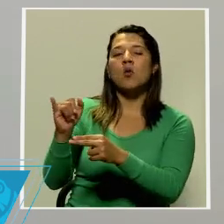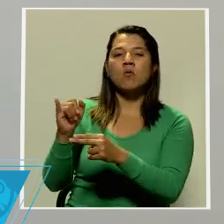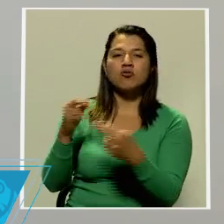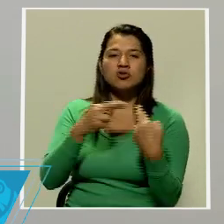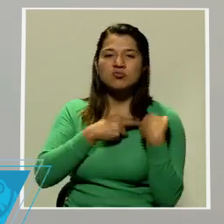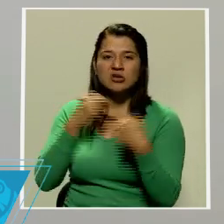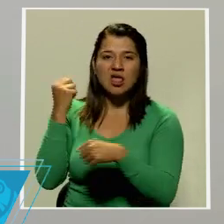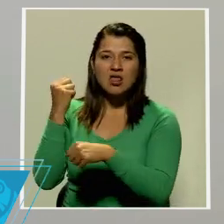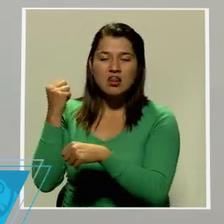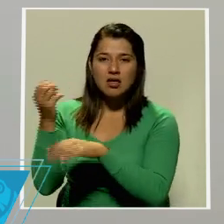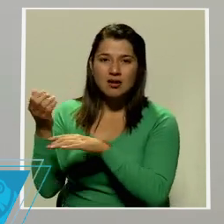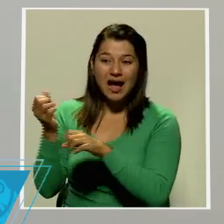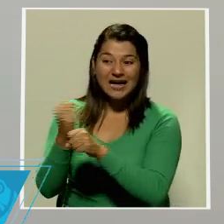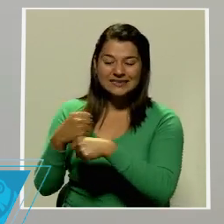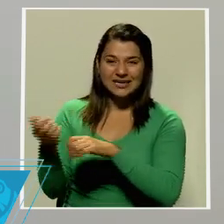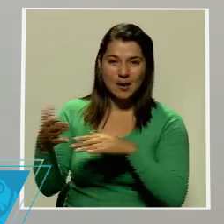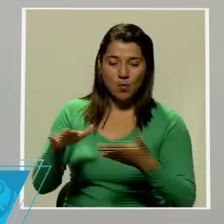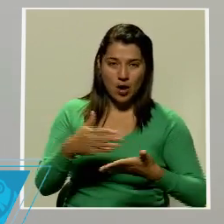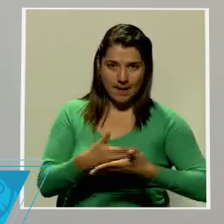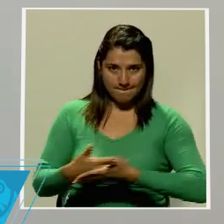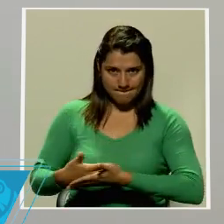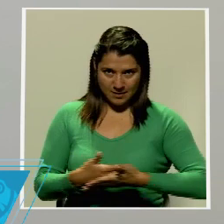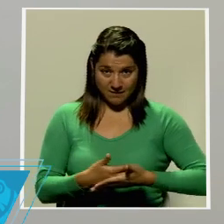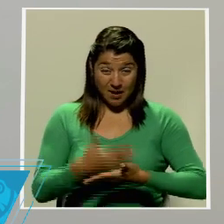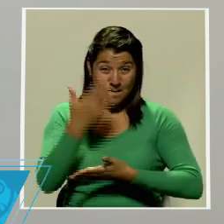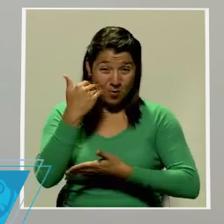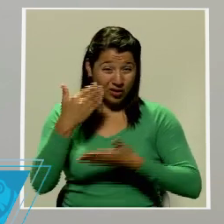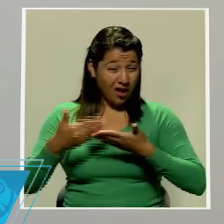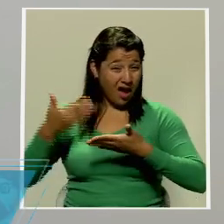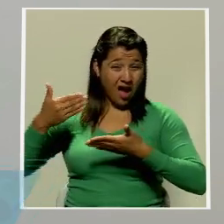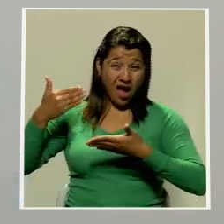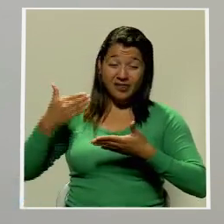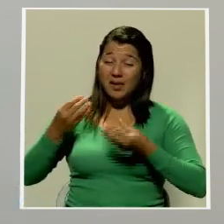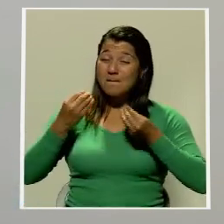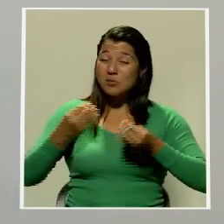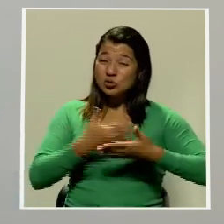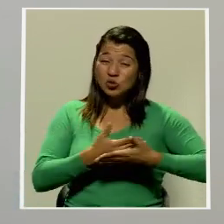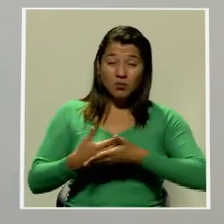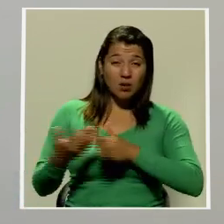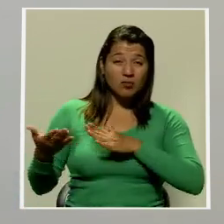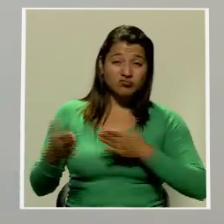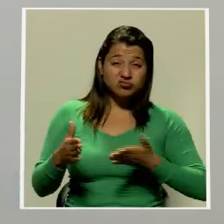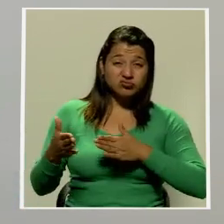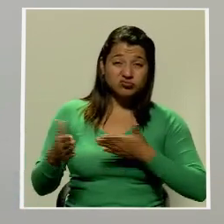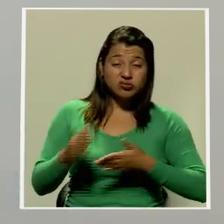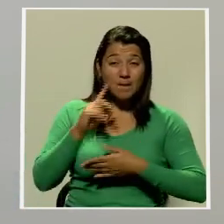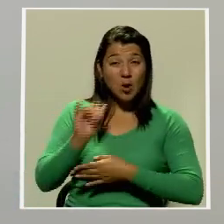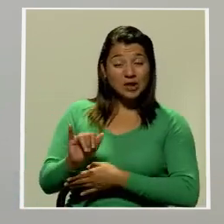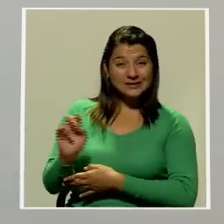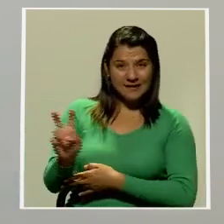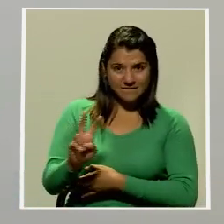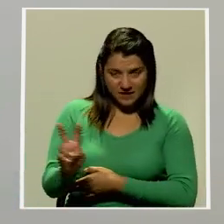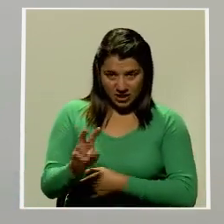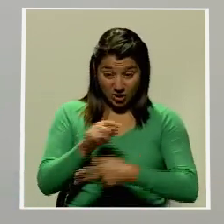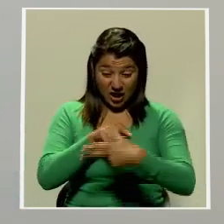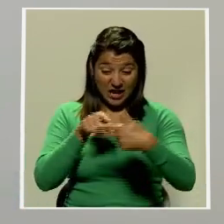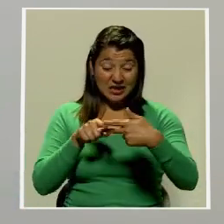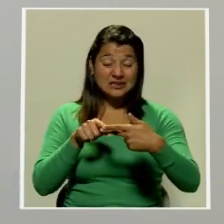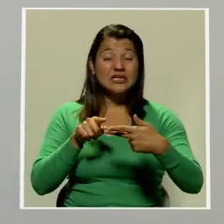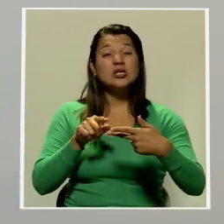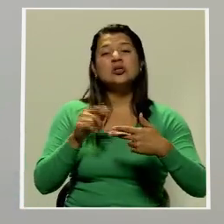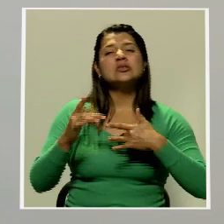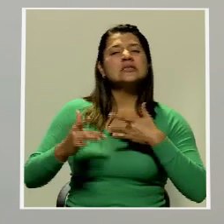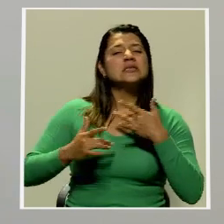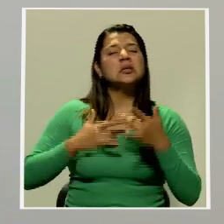por la mortalidad que ha provocado en años anteriores. Los síntomas son muy similares para los 3. En la mayoría de los